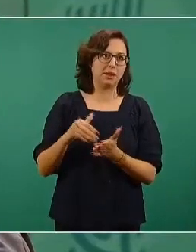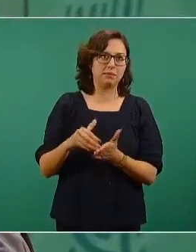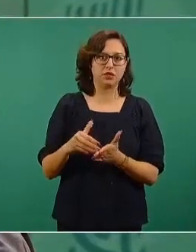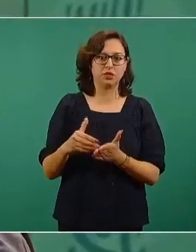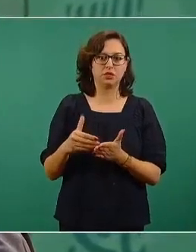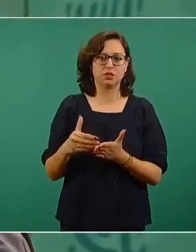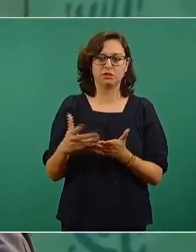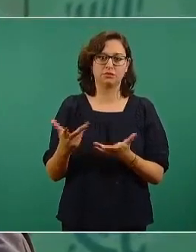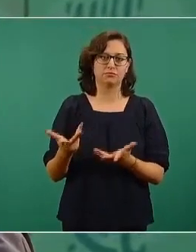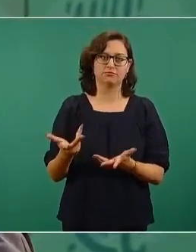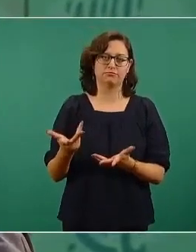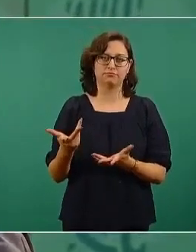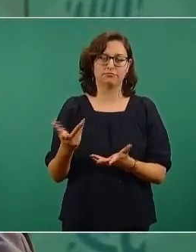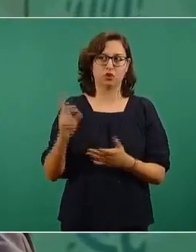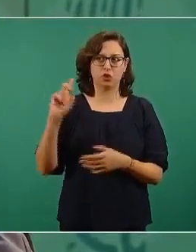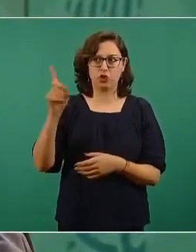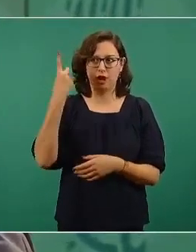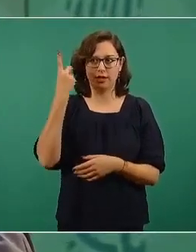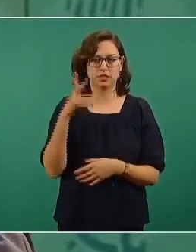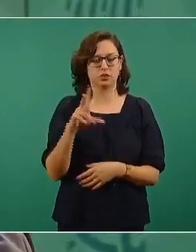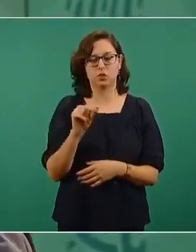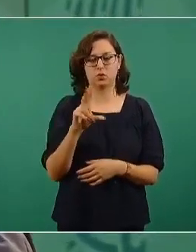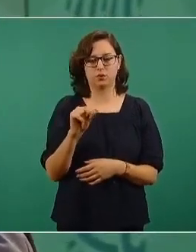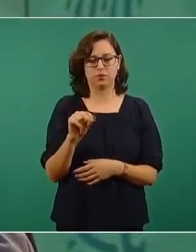5,000 millones por mes de dólares. No,